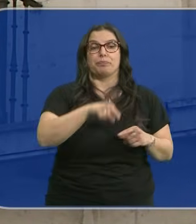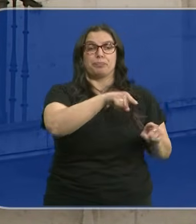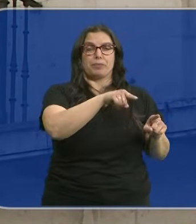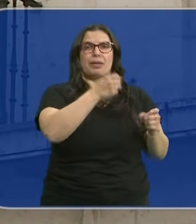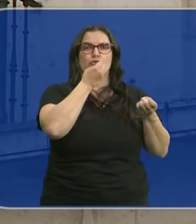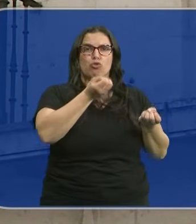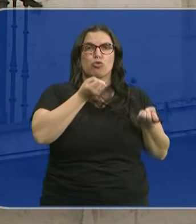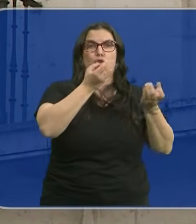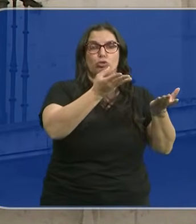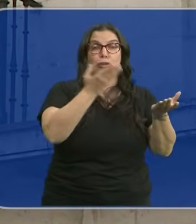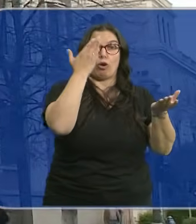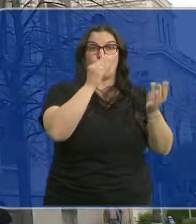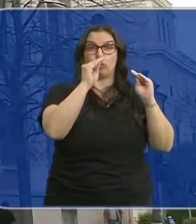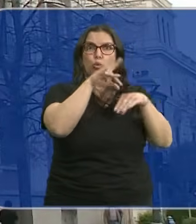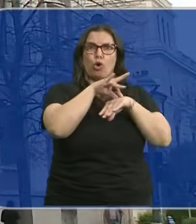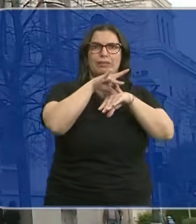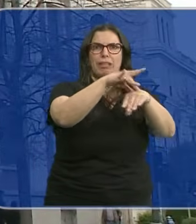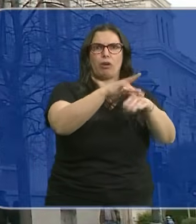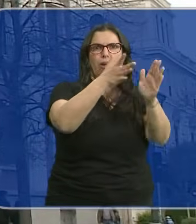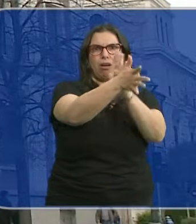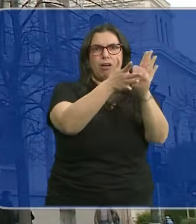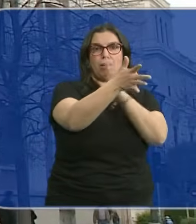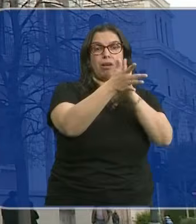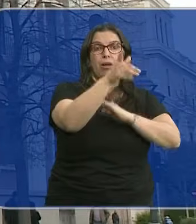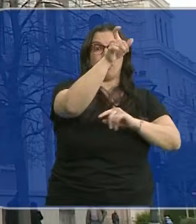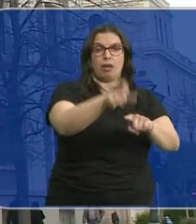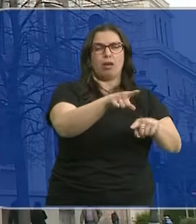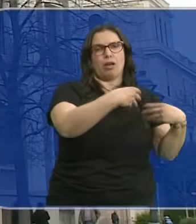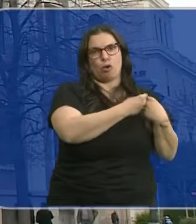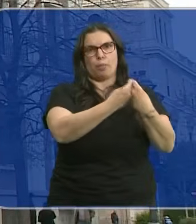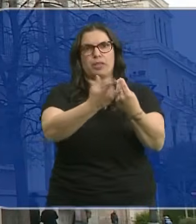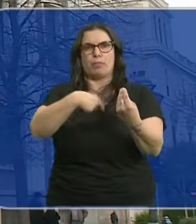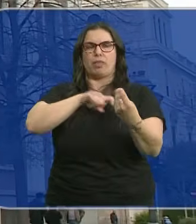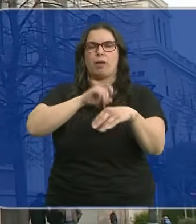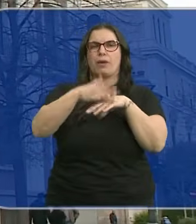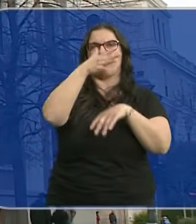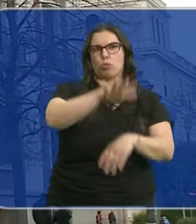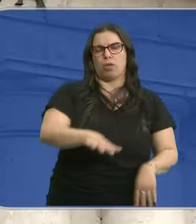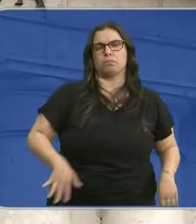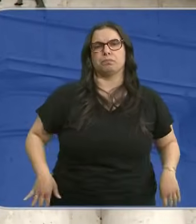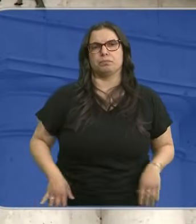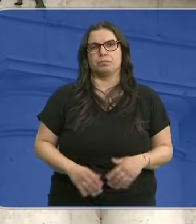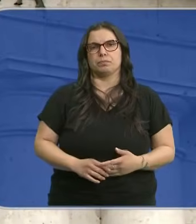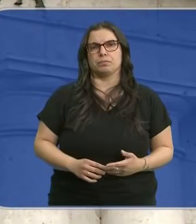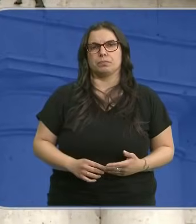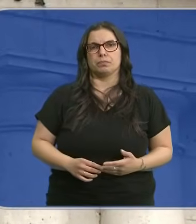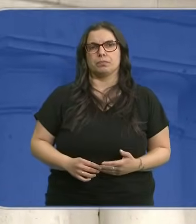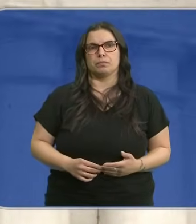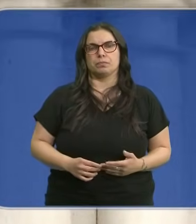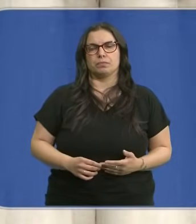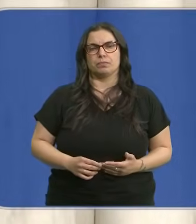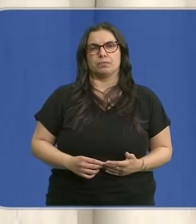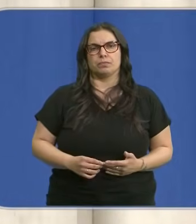le contó a la orientadora escolar lo que estaba pasando. La trabajadora la acompañó a la policía a denunciar la situación.